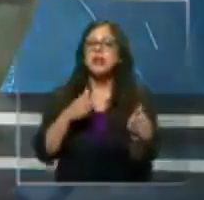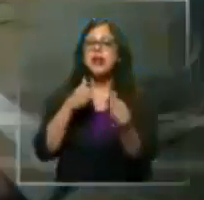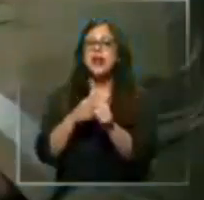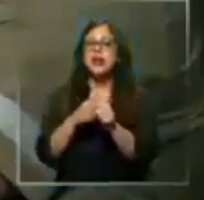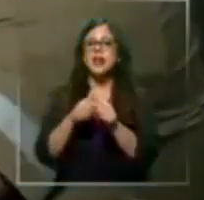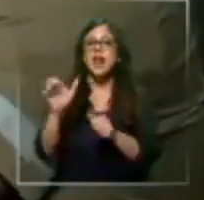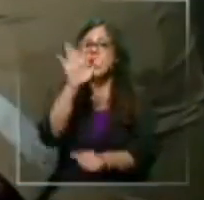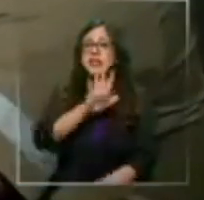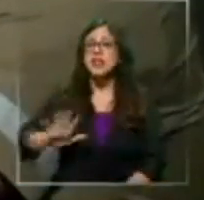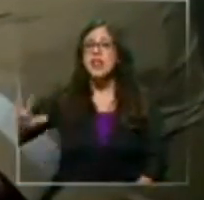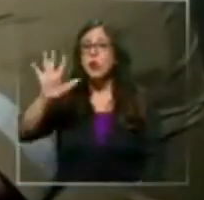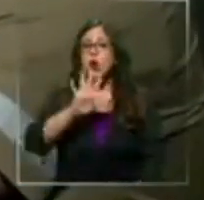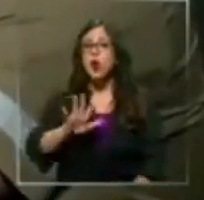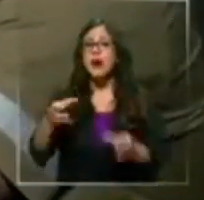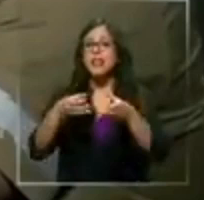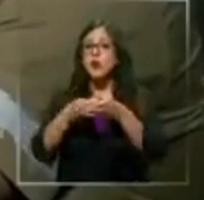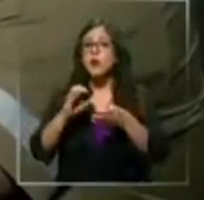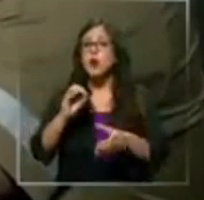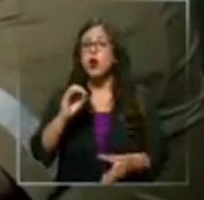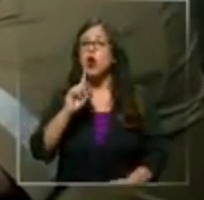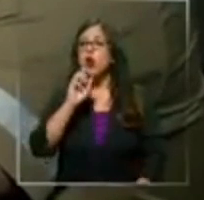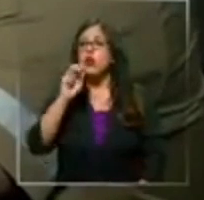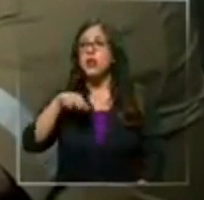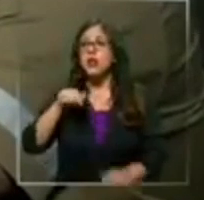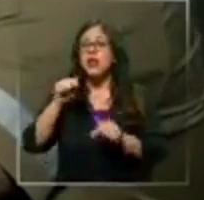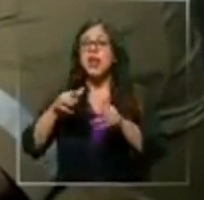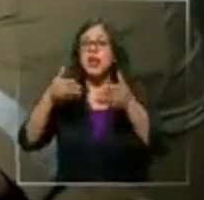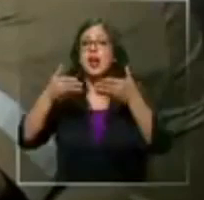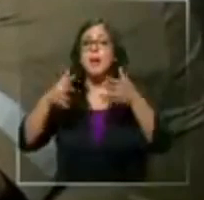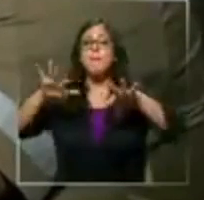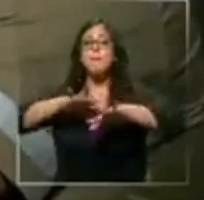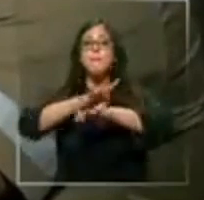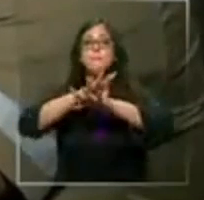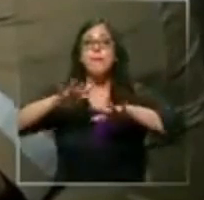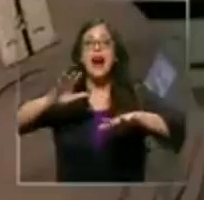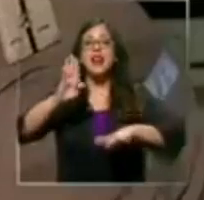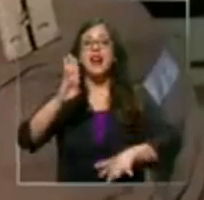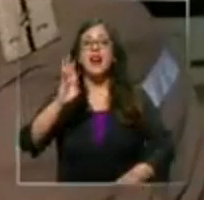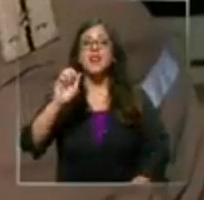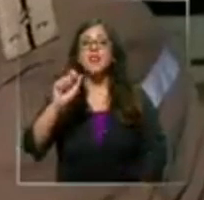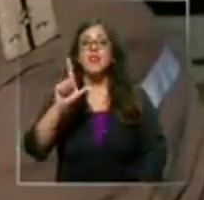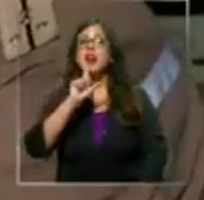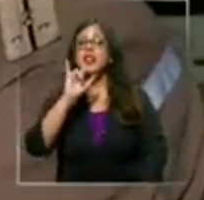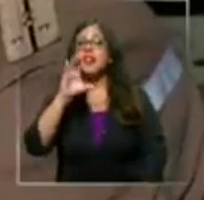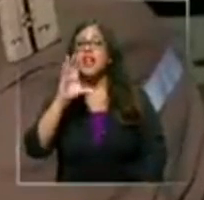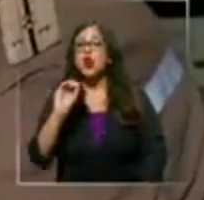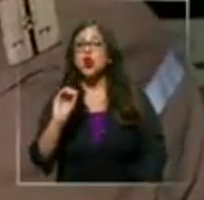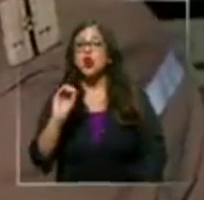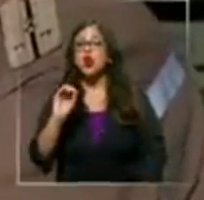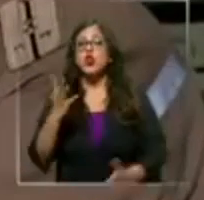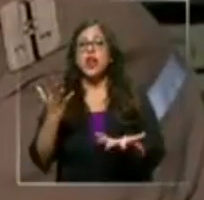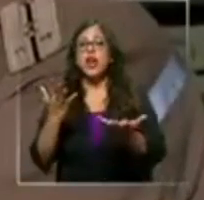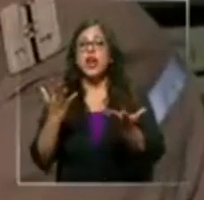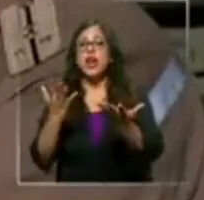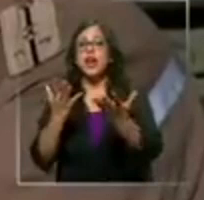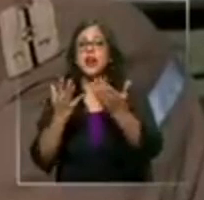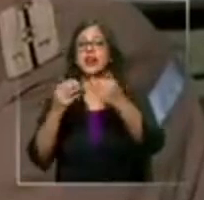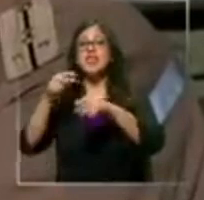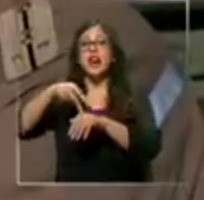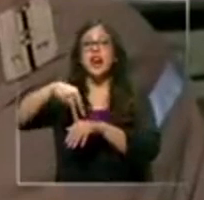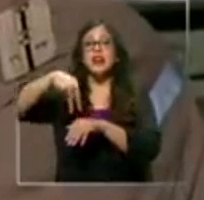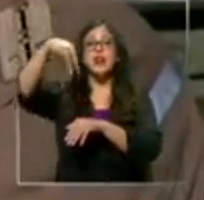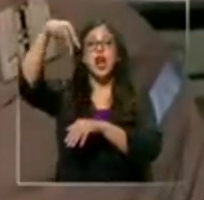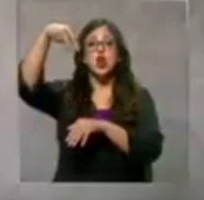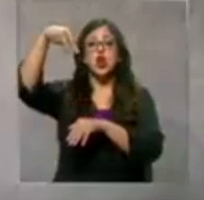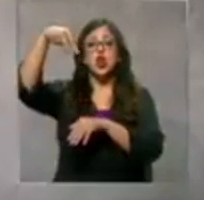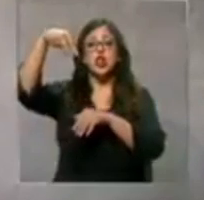de Europa misma, del territorio de la OTAN. Claro. El mar Báltico es un mar del norte que rodea toda la zona de Escandinavia, ¿no? Finlandia, especialmente Noruega, Suecia,